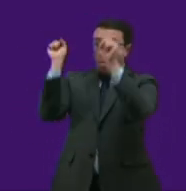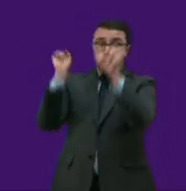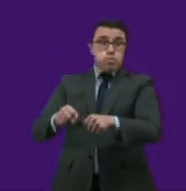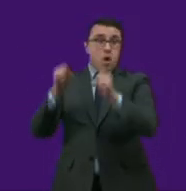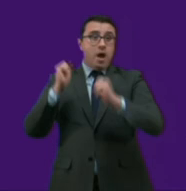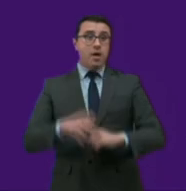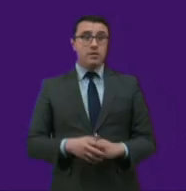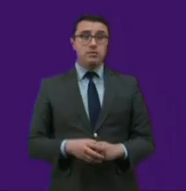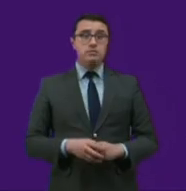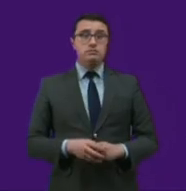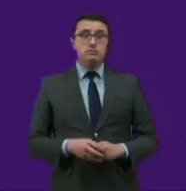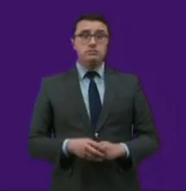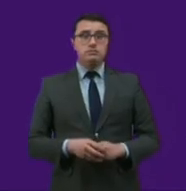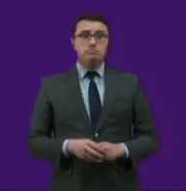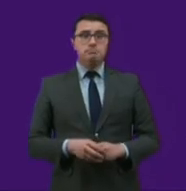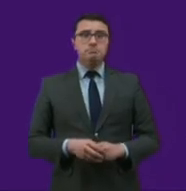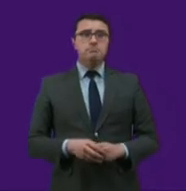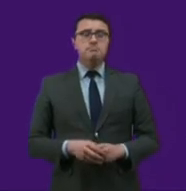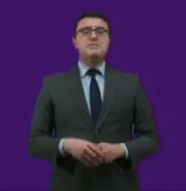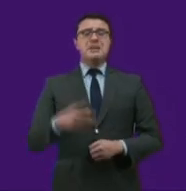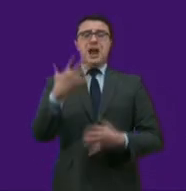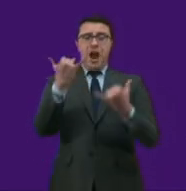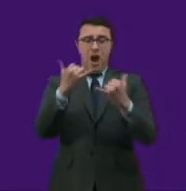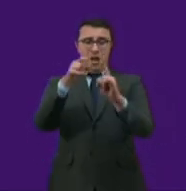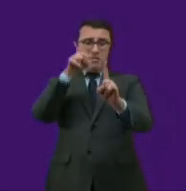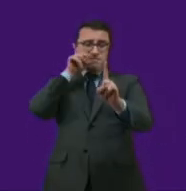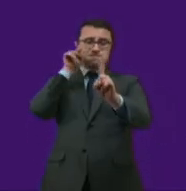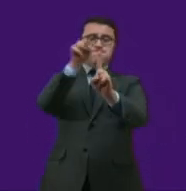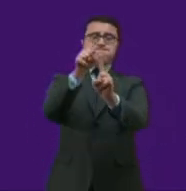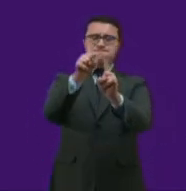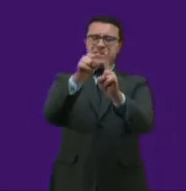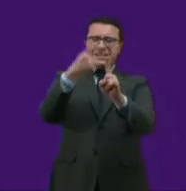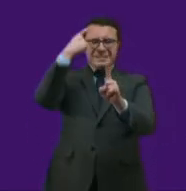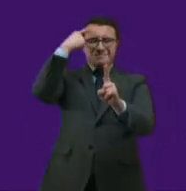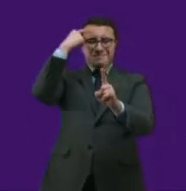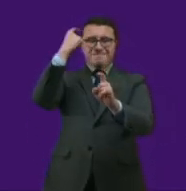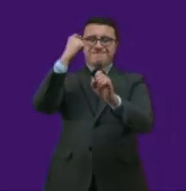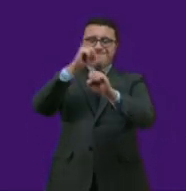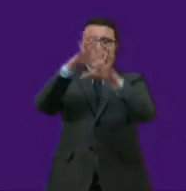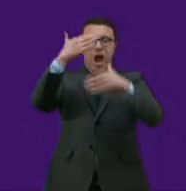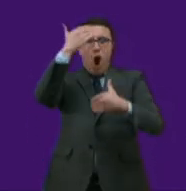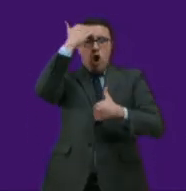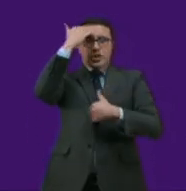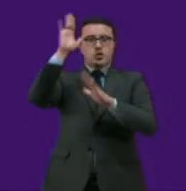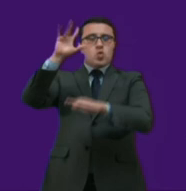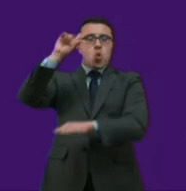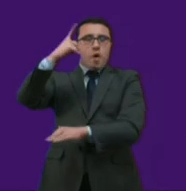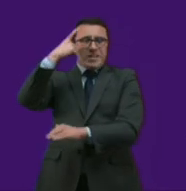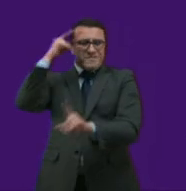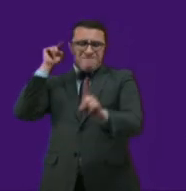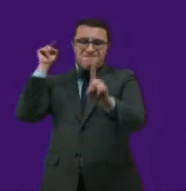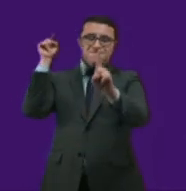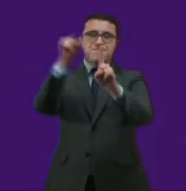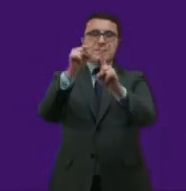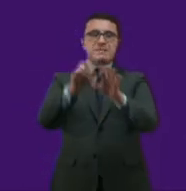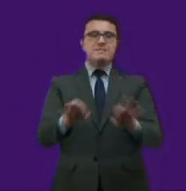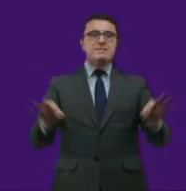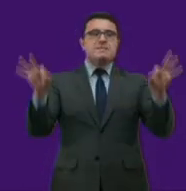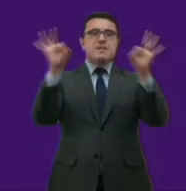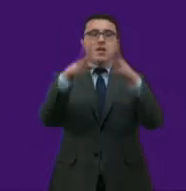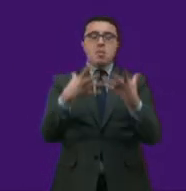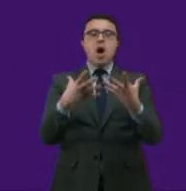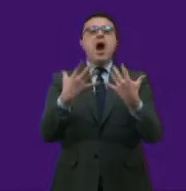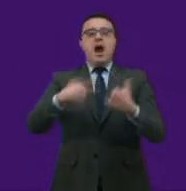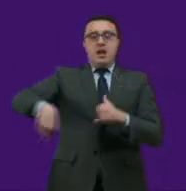único, digamos que el único challenge que tiene que tener súper, súper consciente el gobierno es la fricción. Es